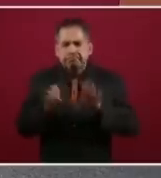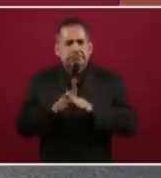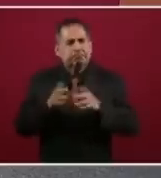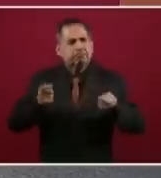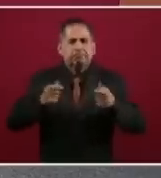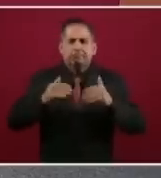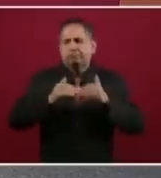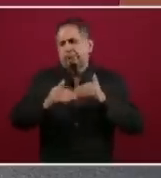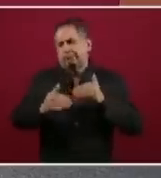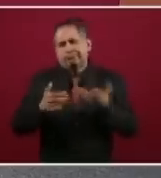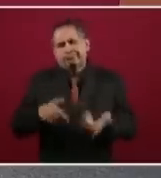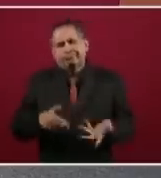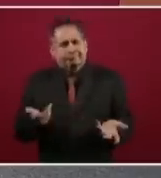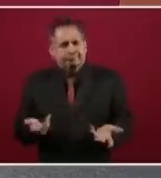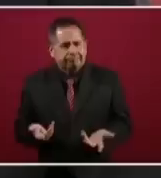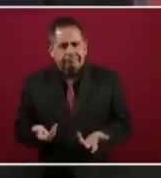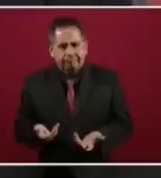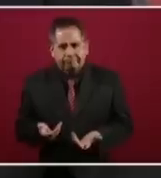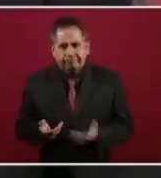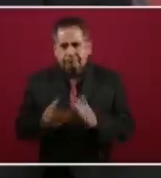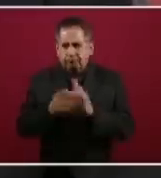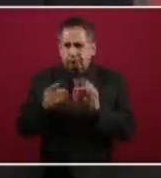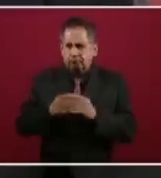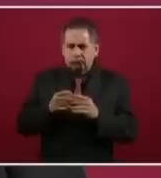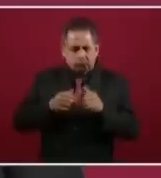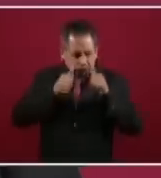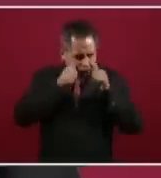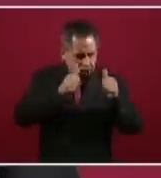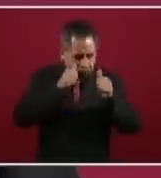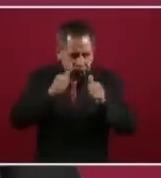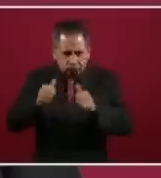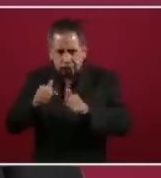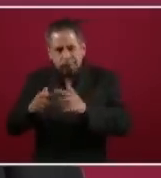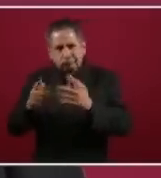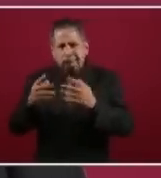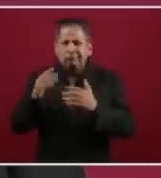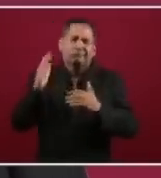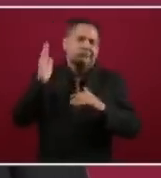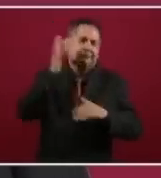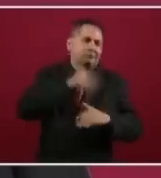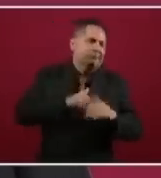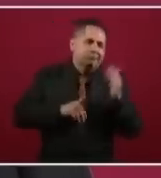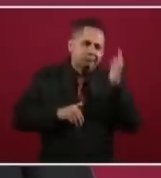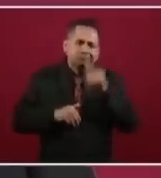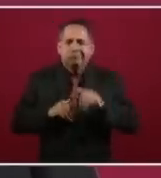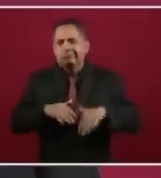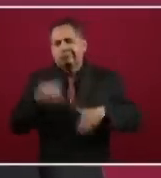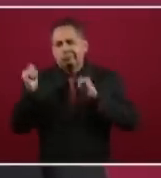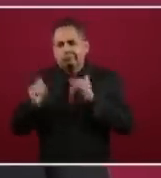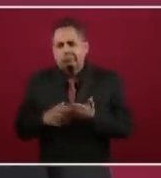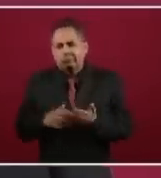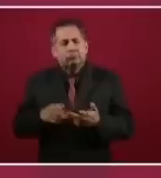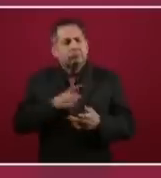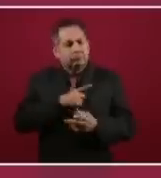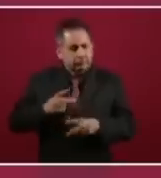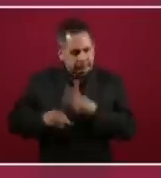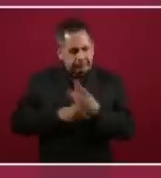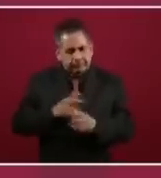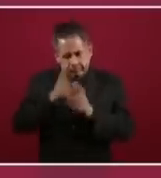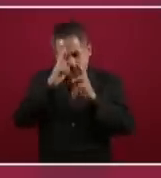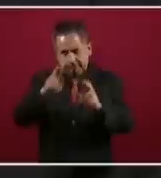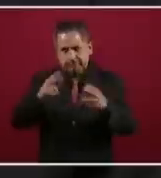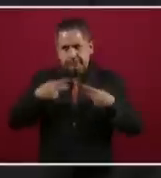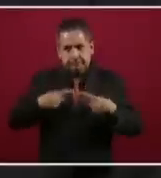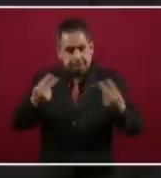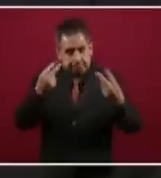mantener la misma atención de la gente, ¿no? Porque la gente merece también mucho respeto,